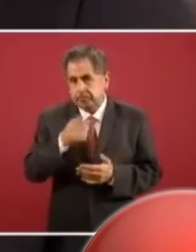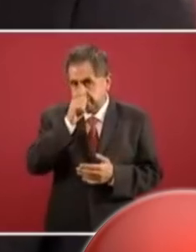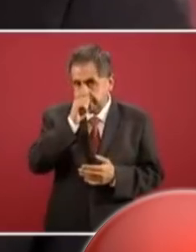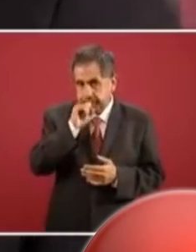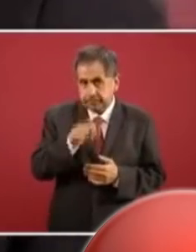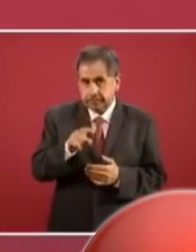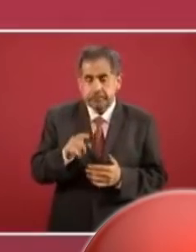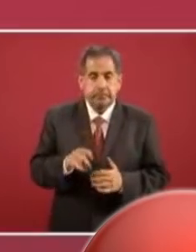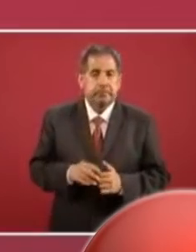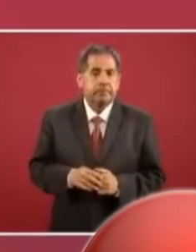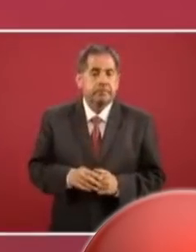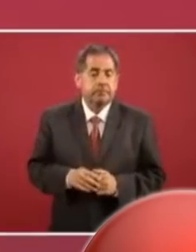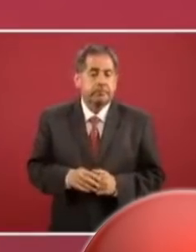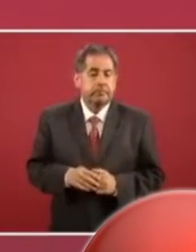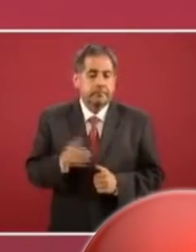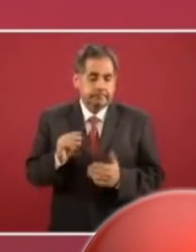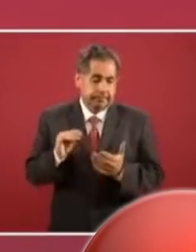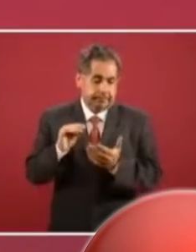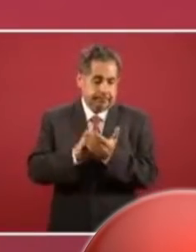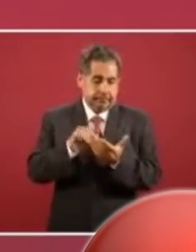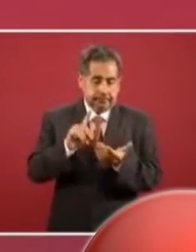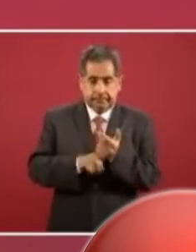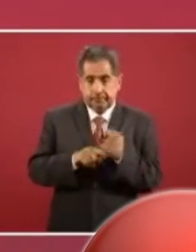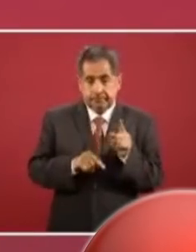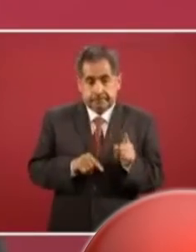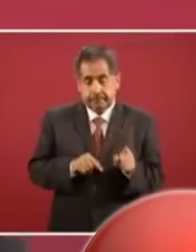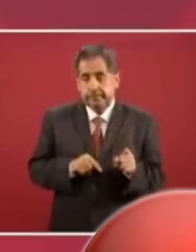y se establece